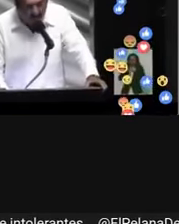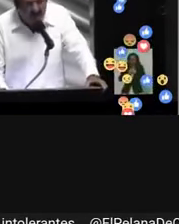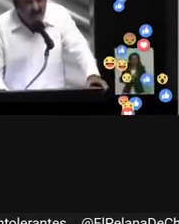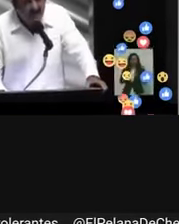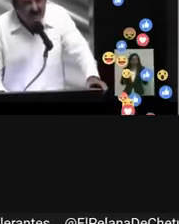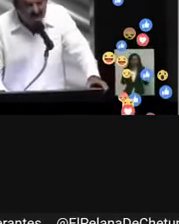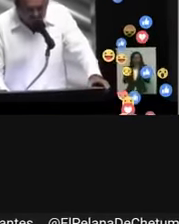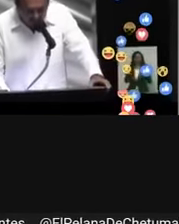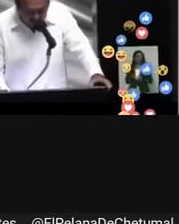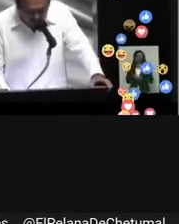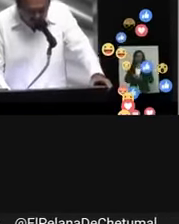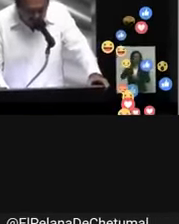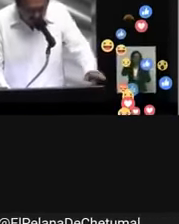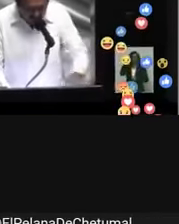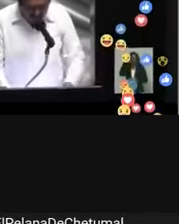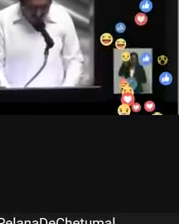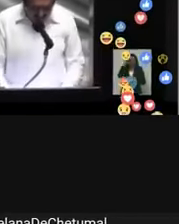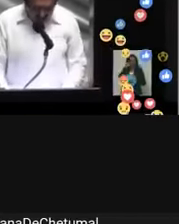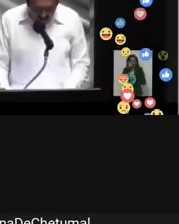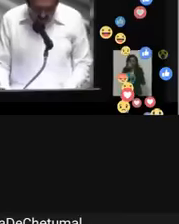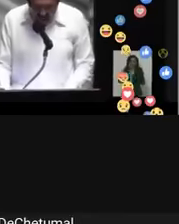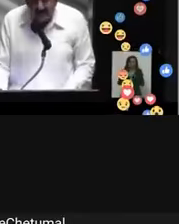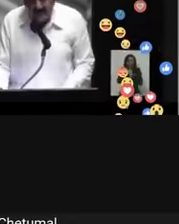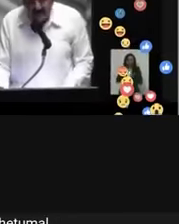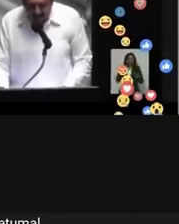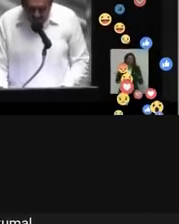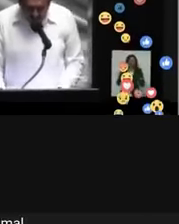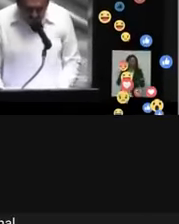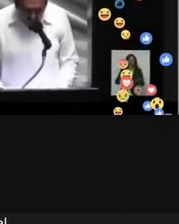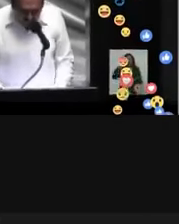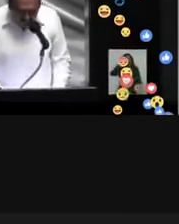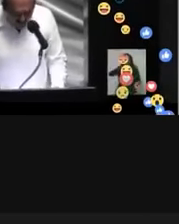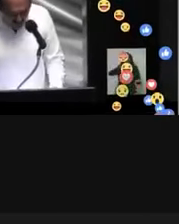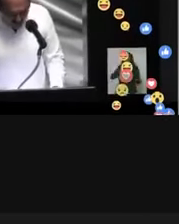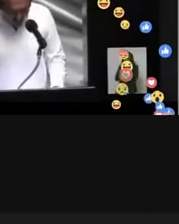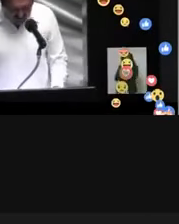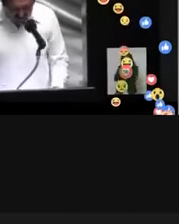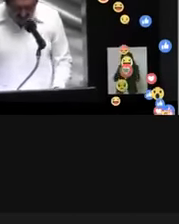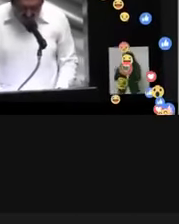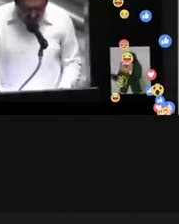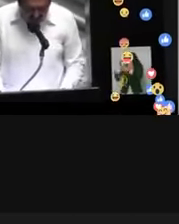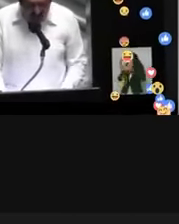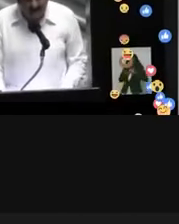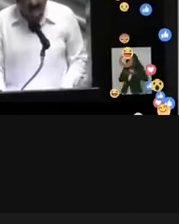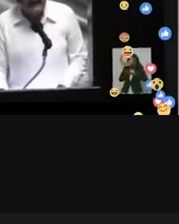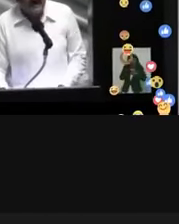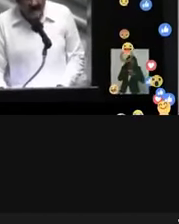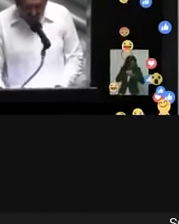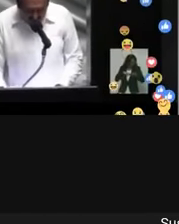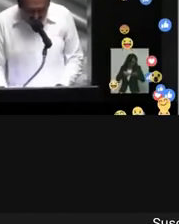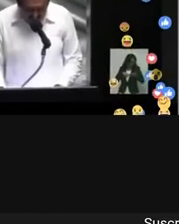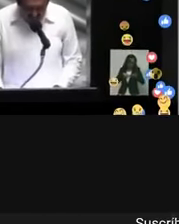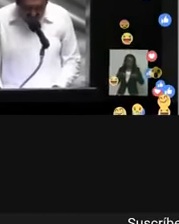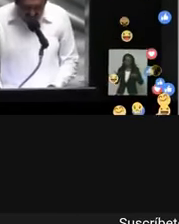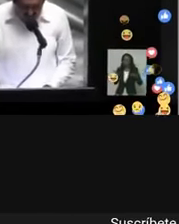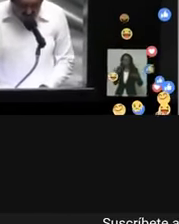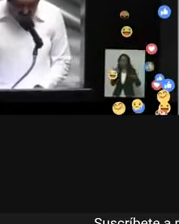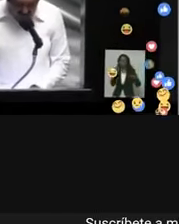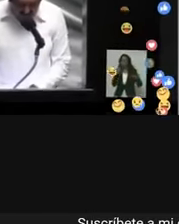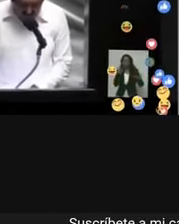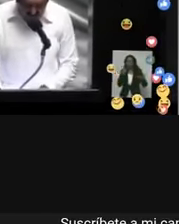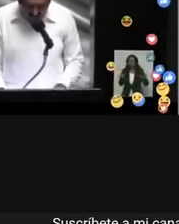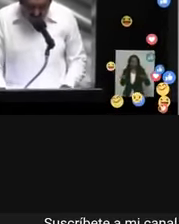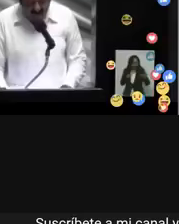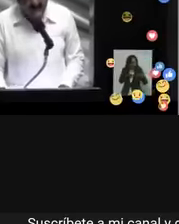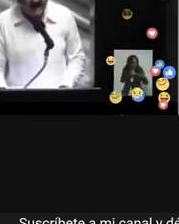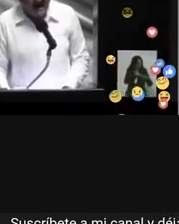asustar cuántos ya se subieron y a dónde se fueron a dar la vuelta. Es vergonzoso lo que se ve en redes sociales